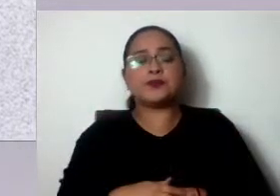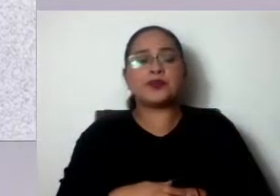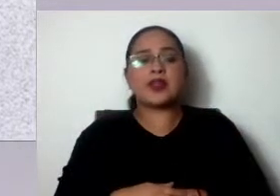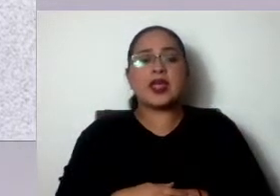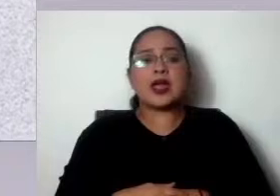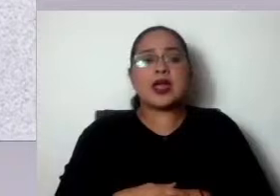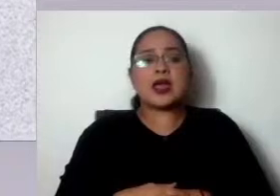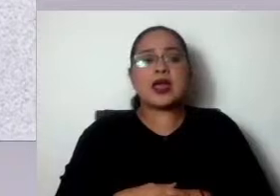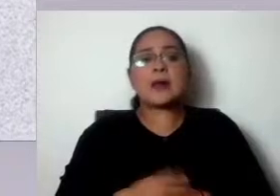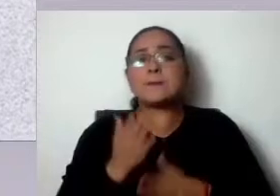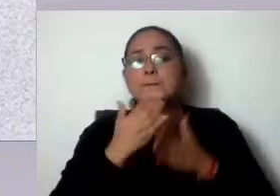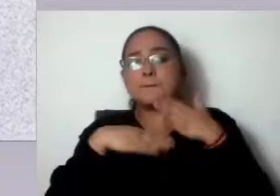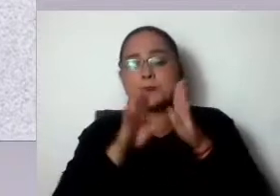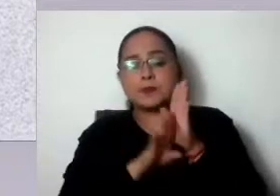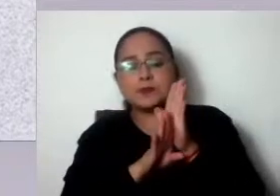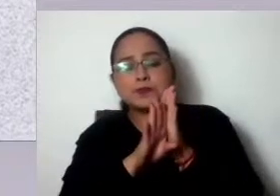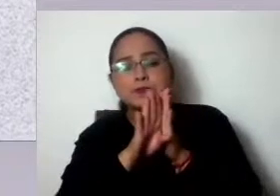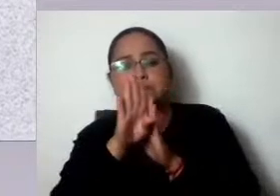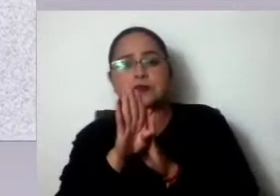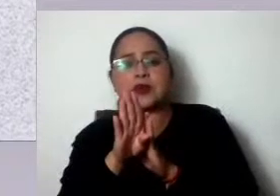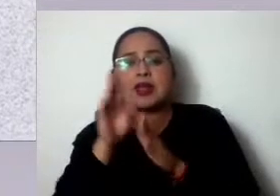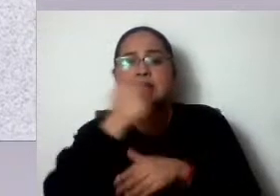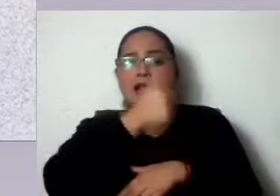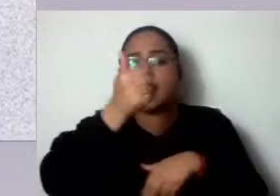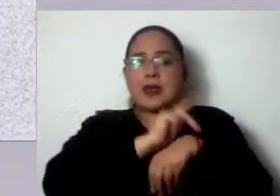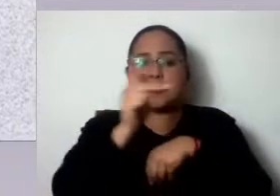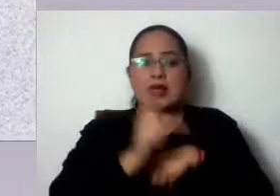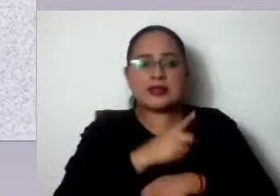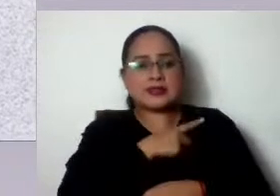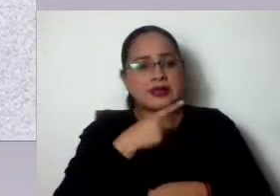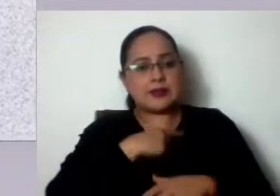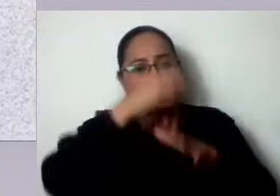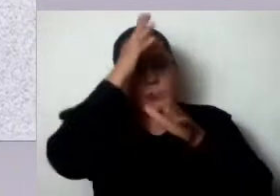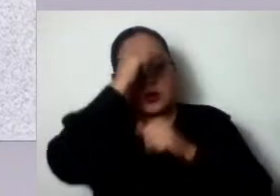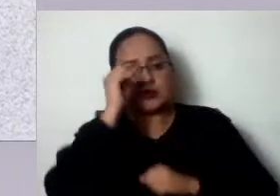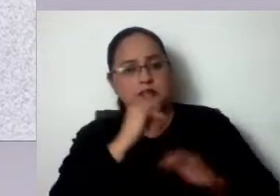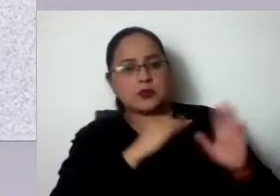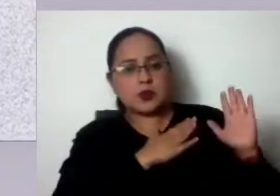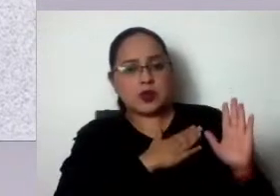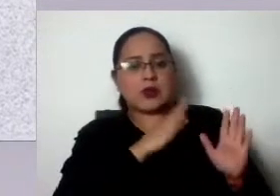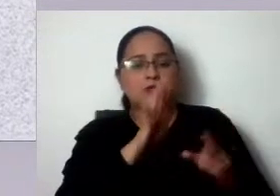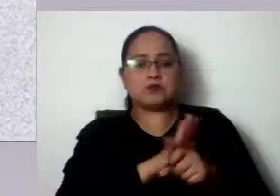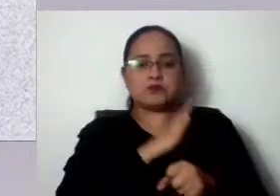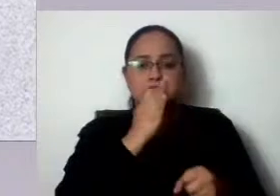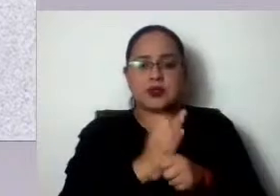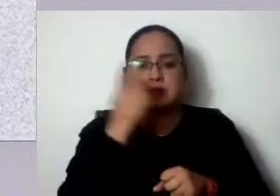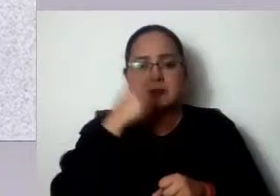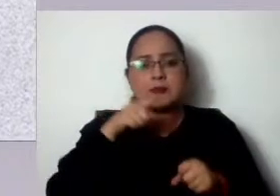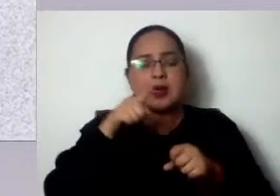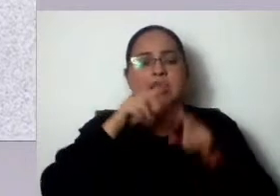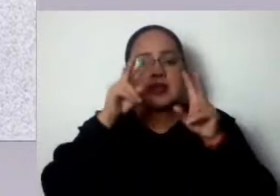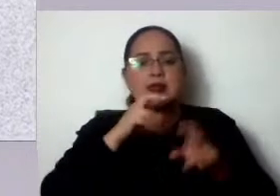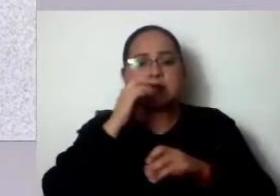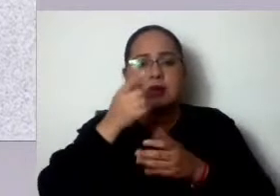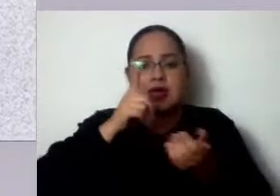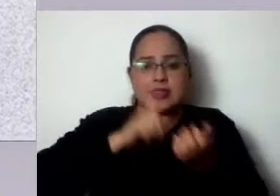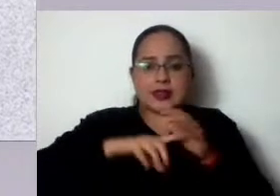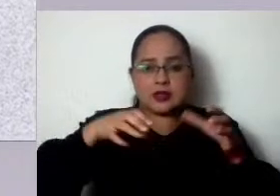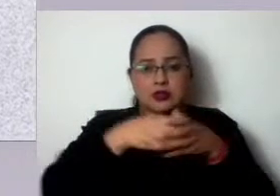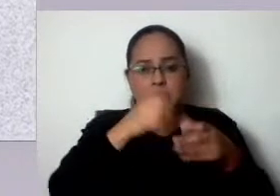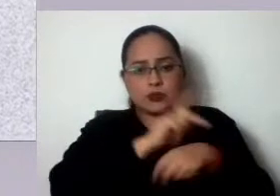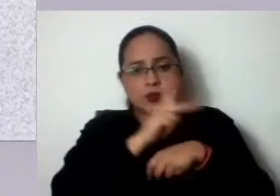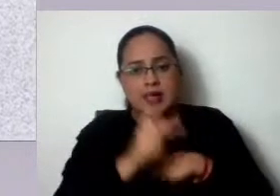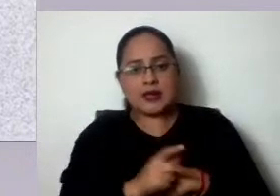progresivo que los estados partes se comprometen a adoptar providencias tanto a nivel interno como mediante la